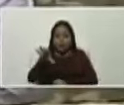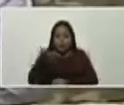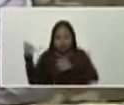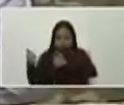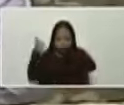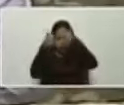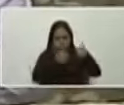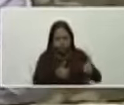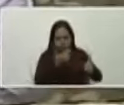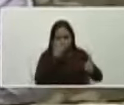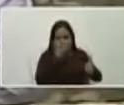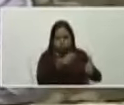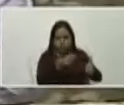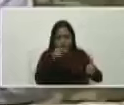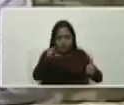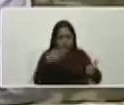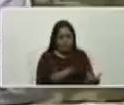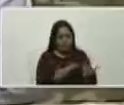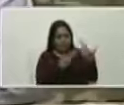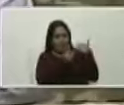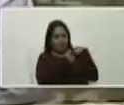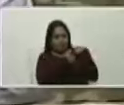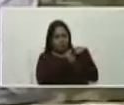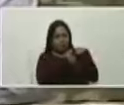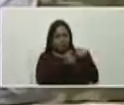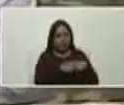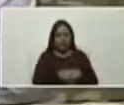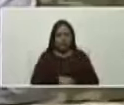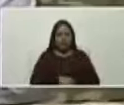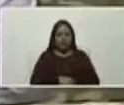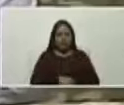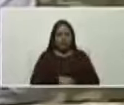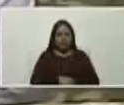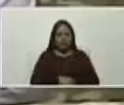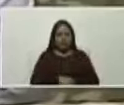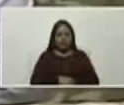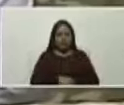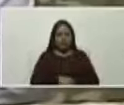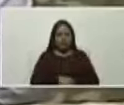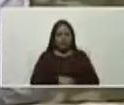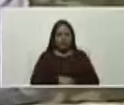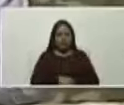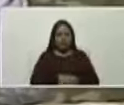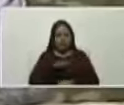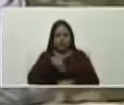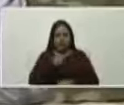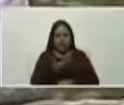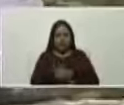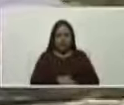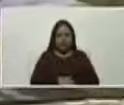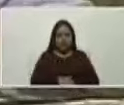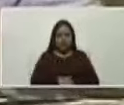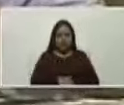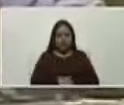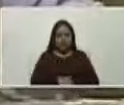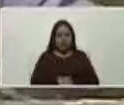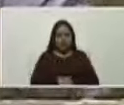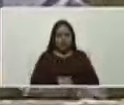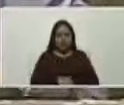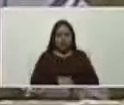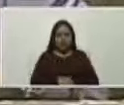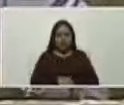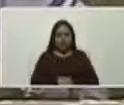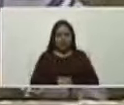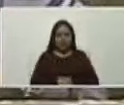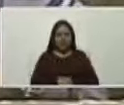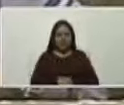pone directamente bajo su supervisión personal para avanzar en esas obras que son ya de carácter estructural. Ir